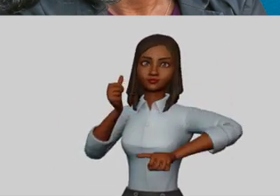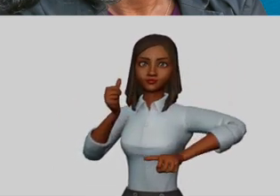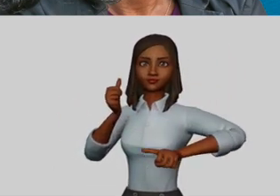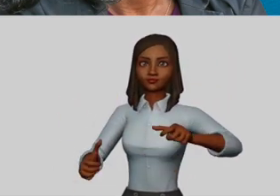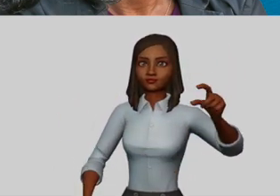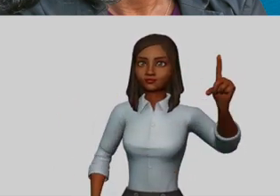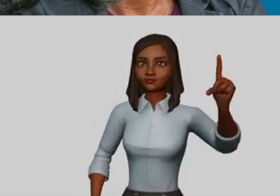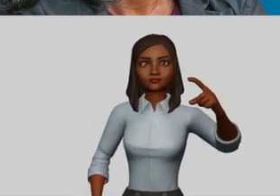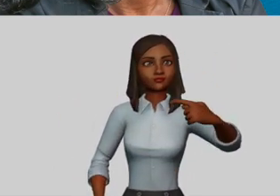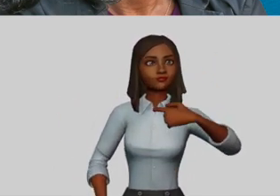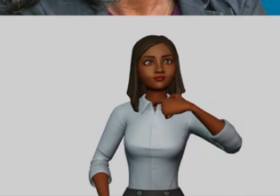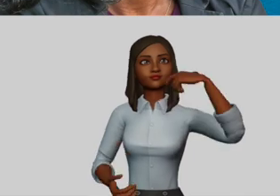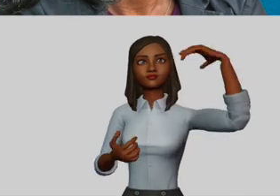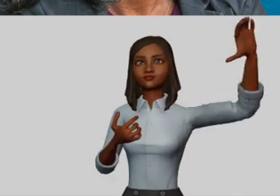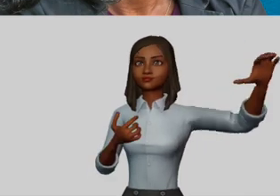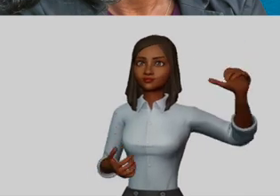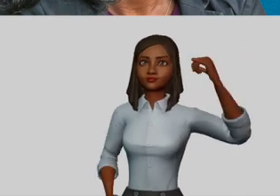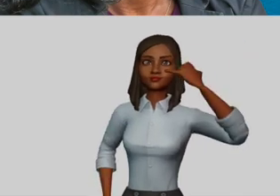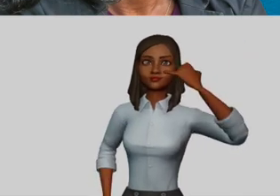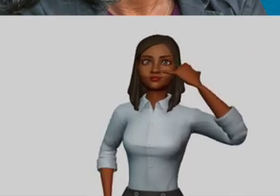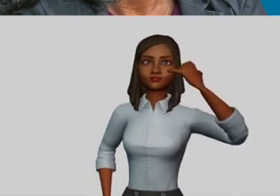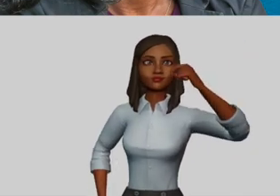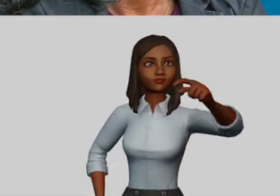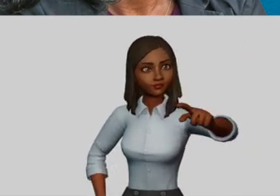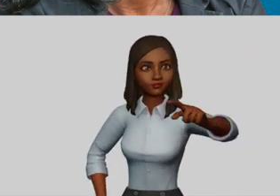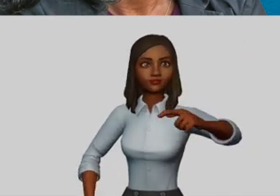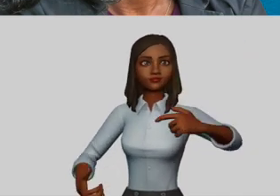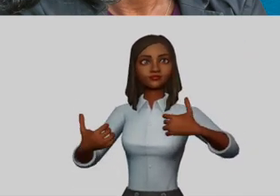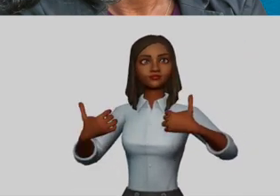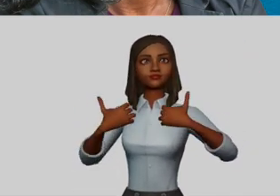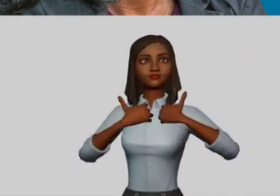se le ha prometido por más de 15 años.